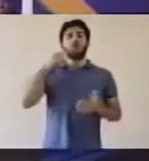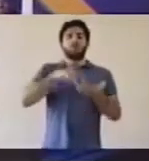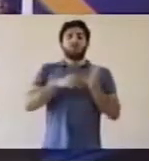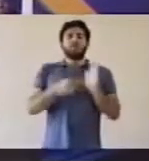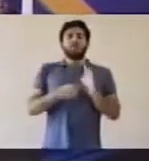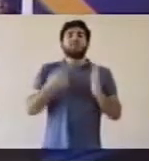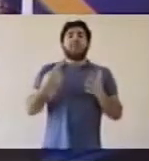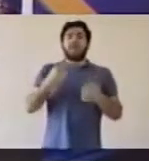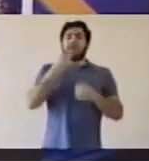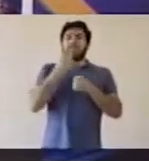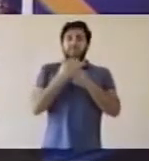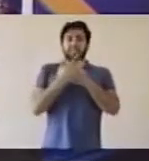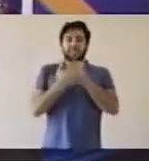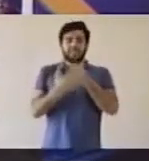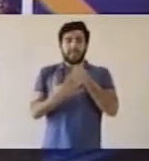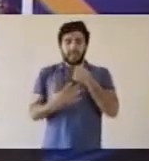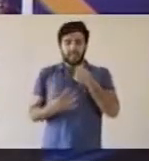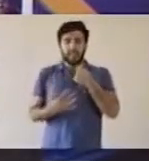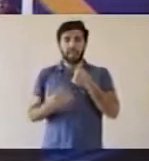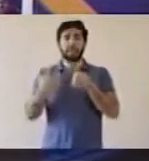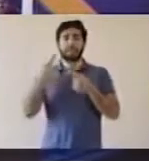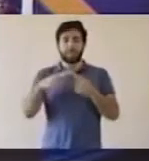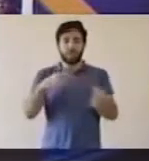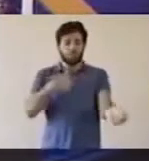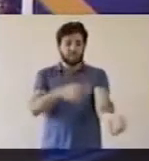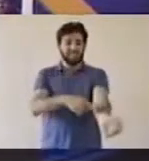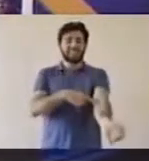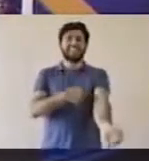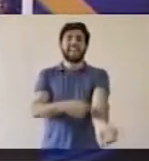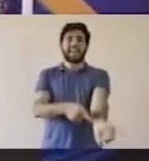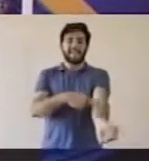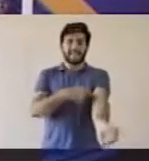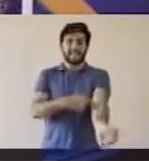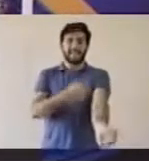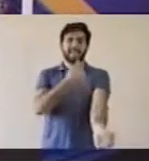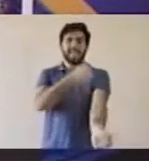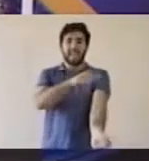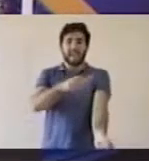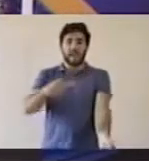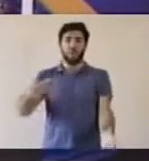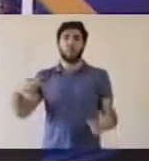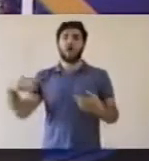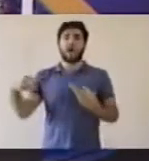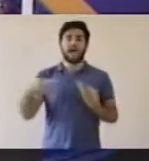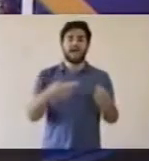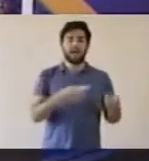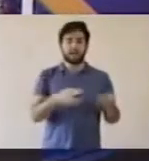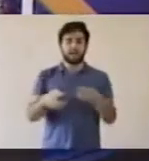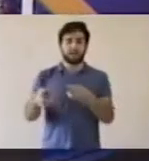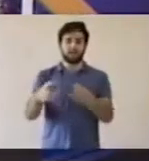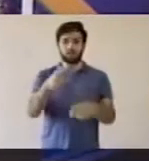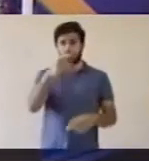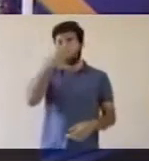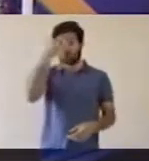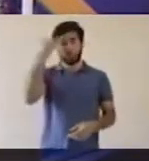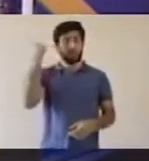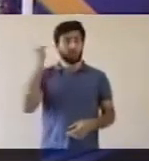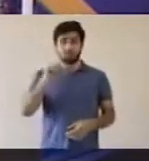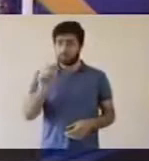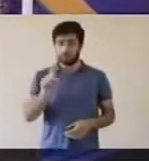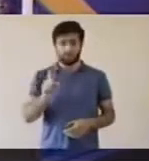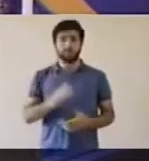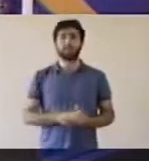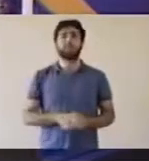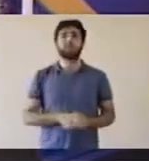Exacto, el color rojo significa la sangre que corre por nuestras venas y el agua que corre por los ríos. Que no se te